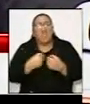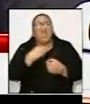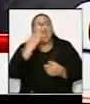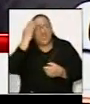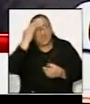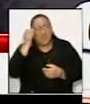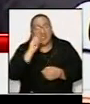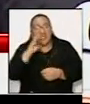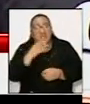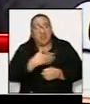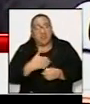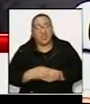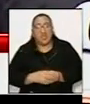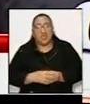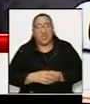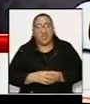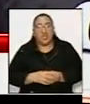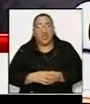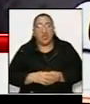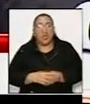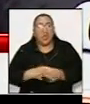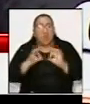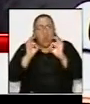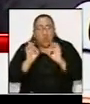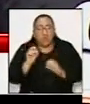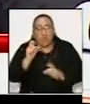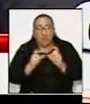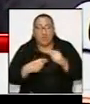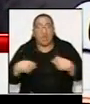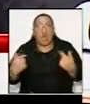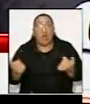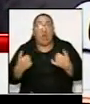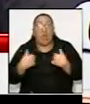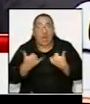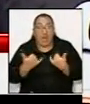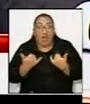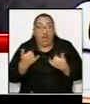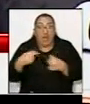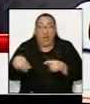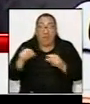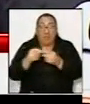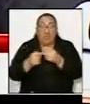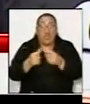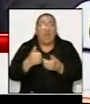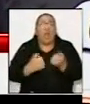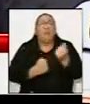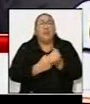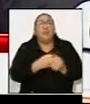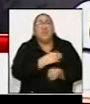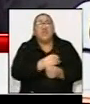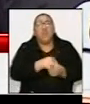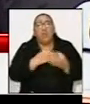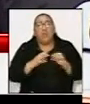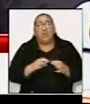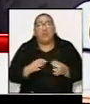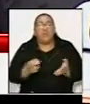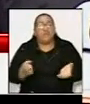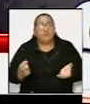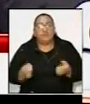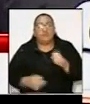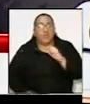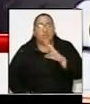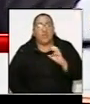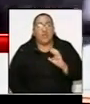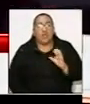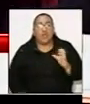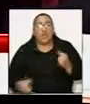dice que sólo presidentes colegas los que justamente ahora tienen la arbitrariedad del ministerio público o sea el nombre nos dice el